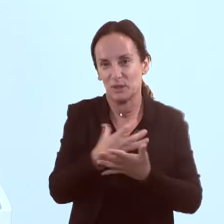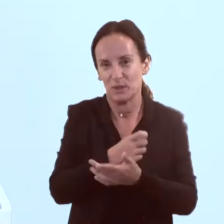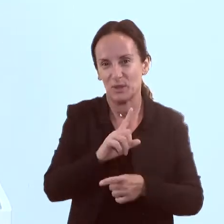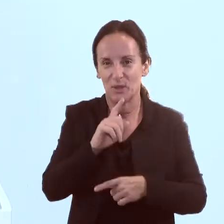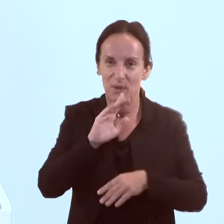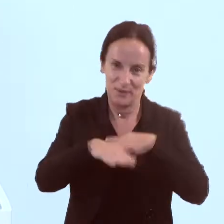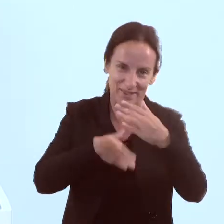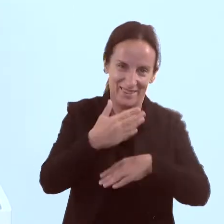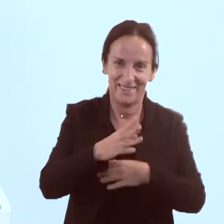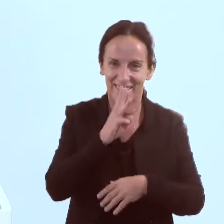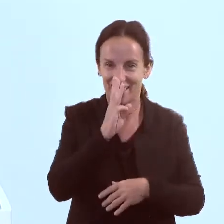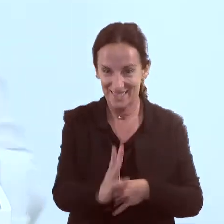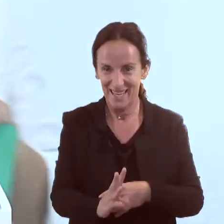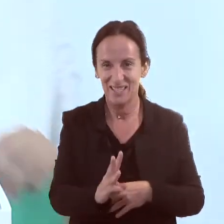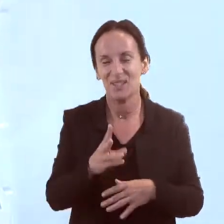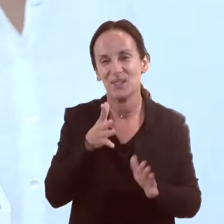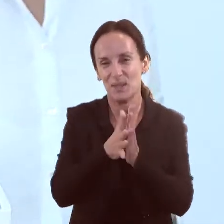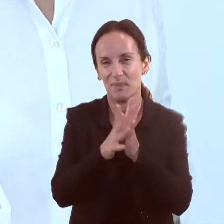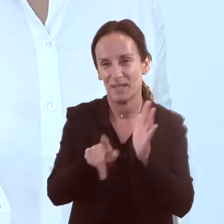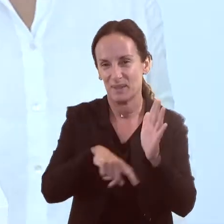funcionado.